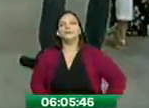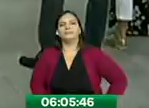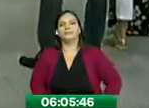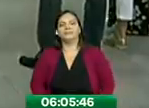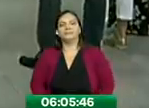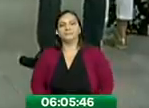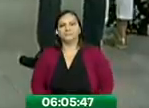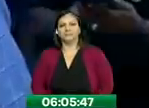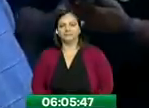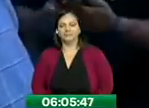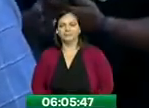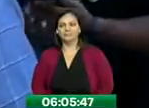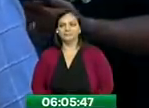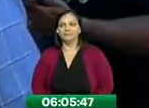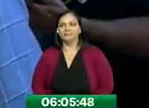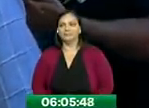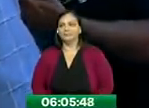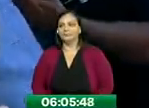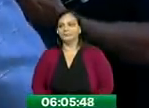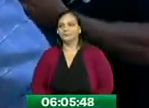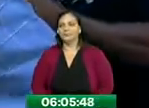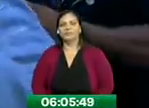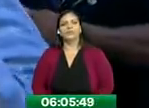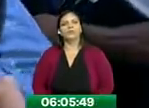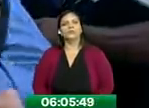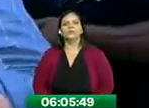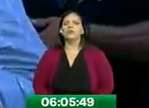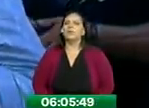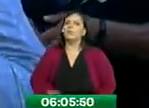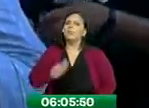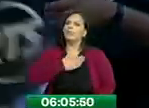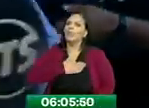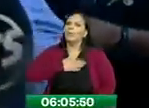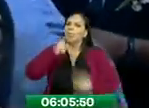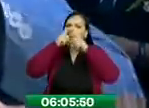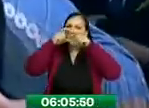prohibición gubernamental. ¿Puede ponerse la mascarilla para conversar más libremente?